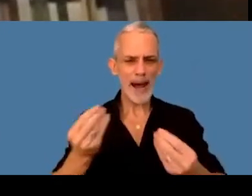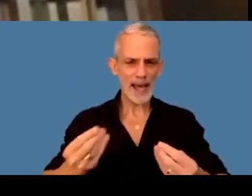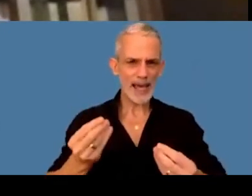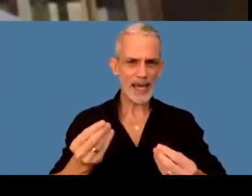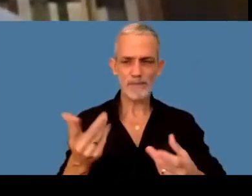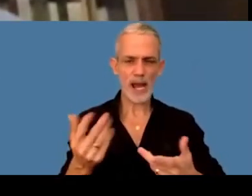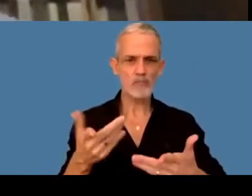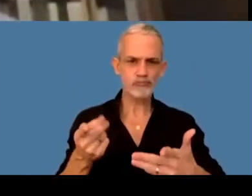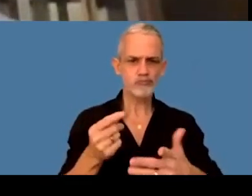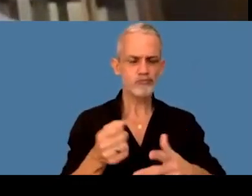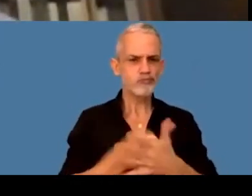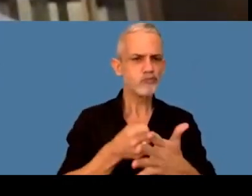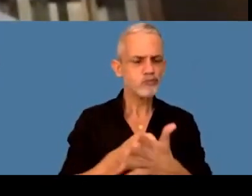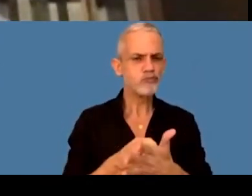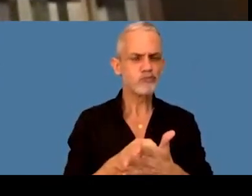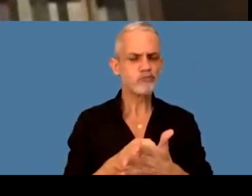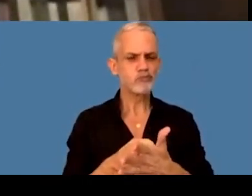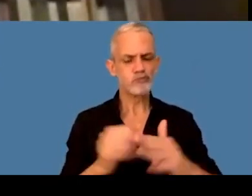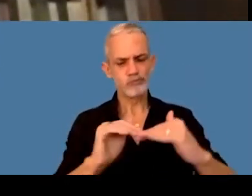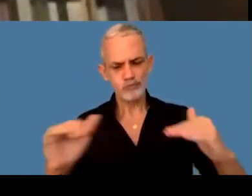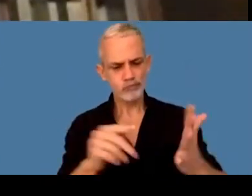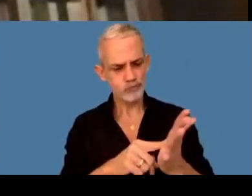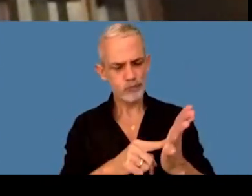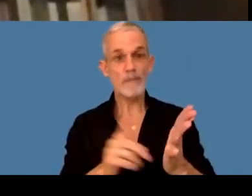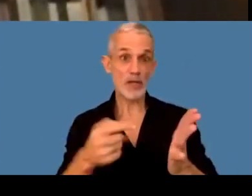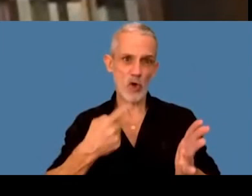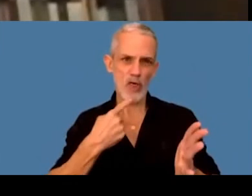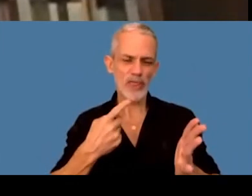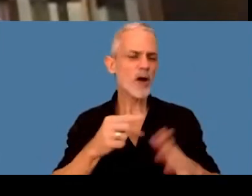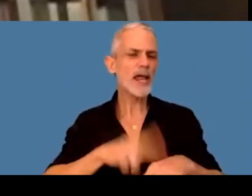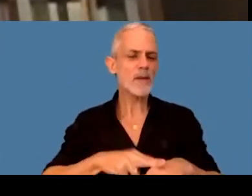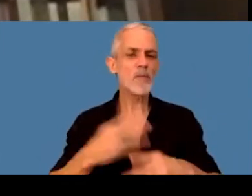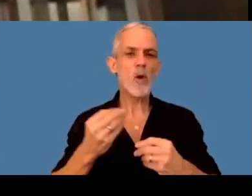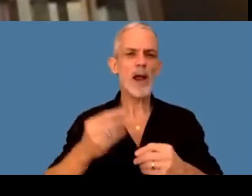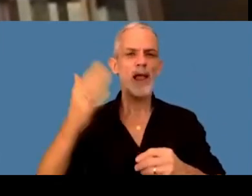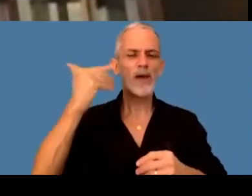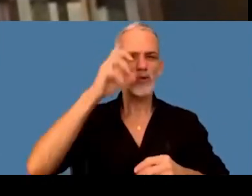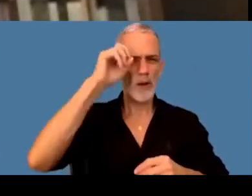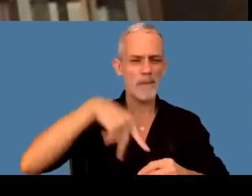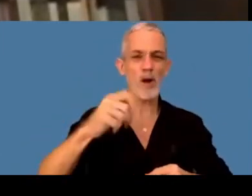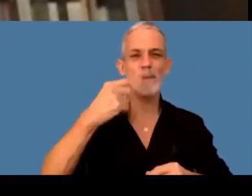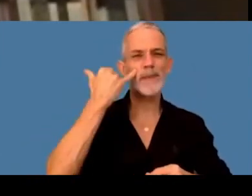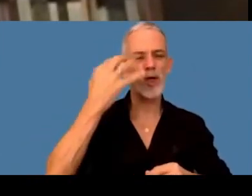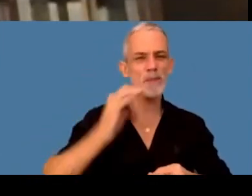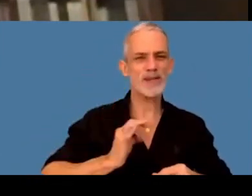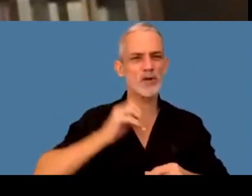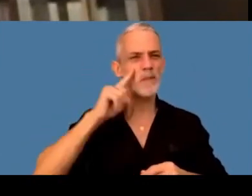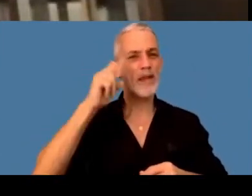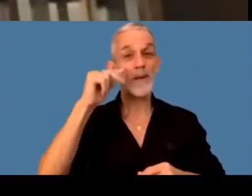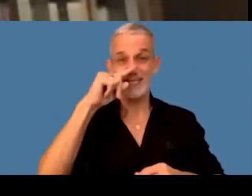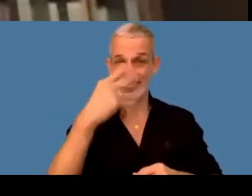fijar eso que yo siempre digo y recomiendo, el discurso de Perón el 1 de mayo del 74.